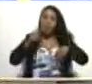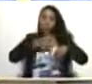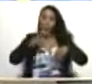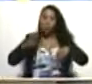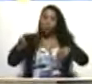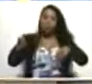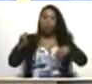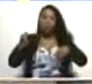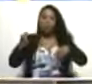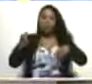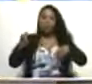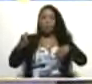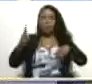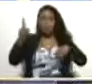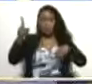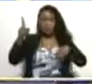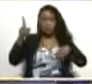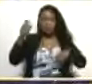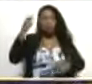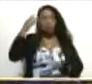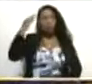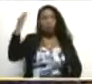Nos han subestimado mucho.